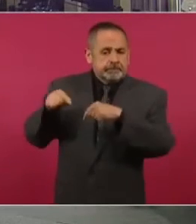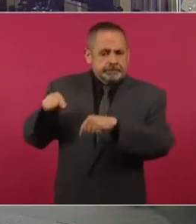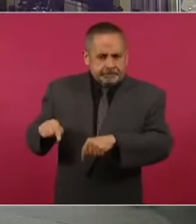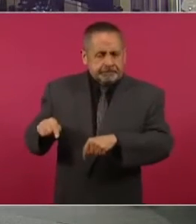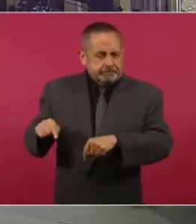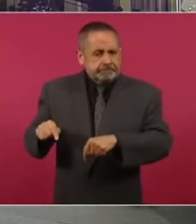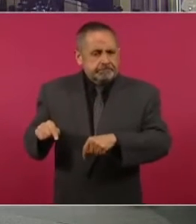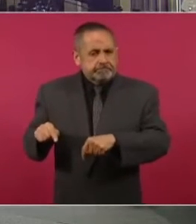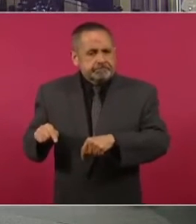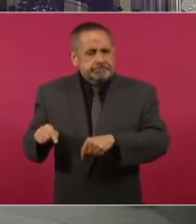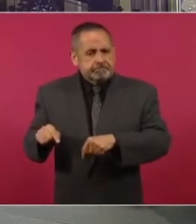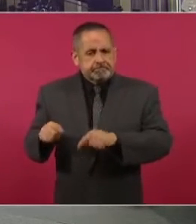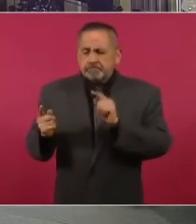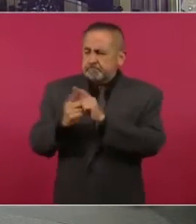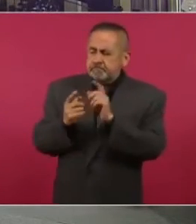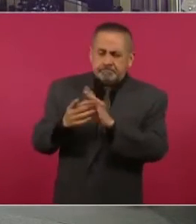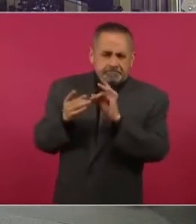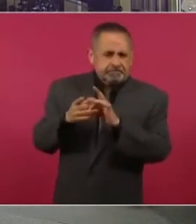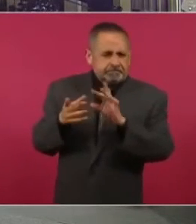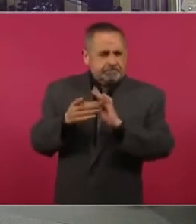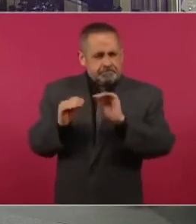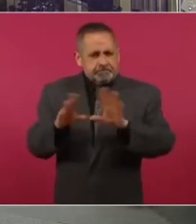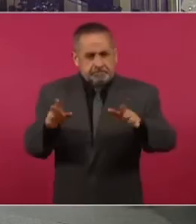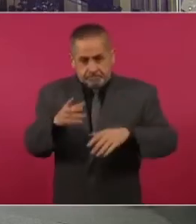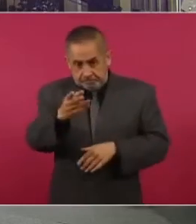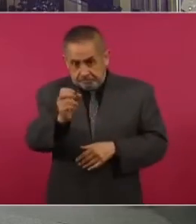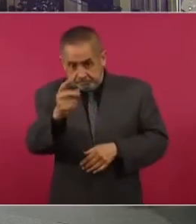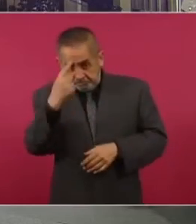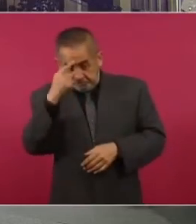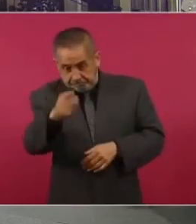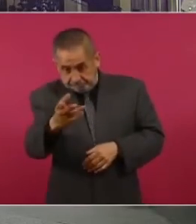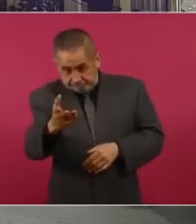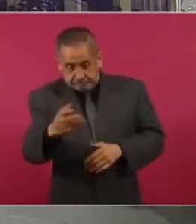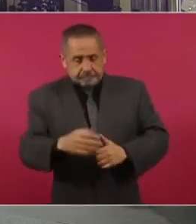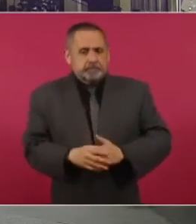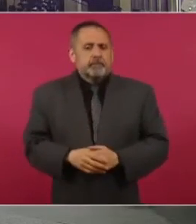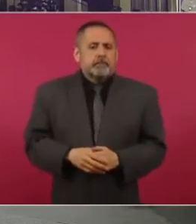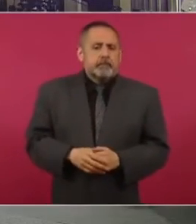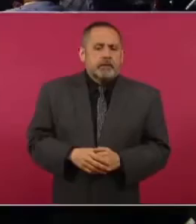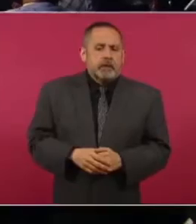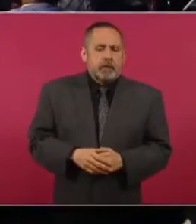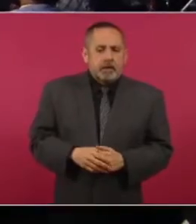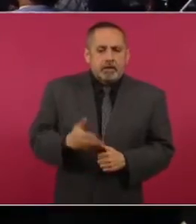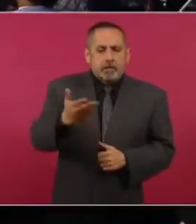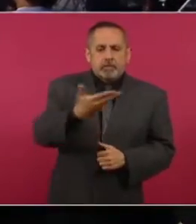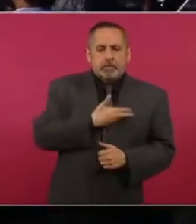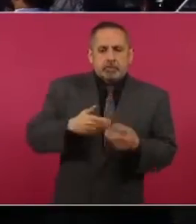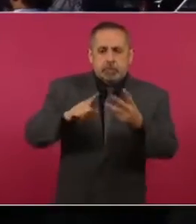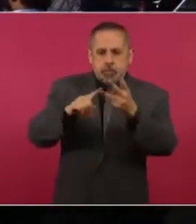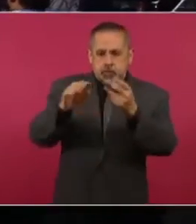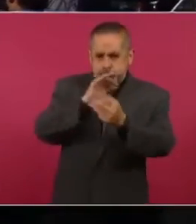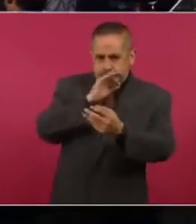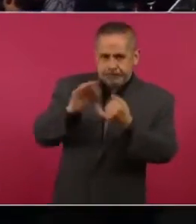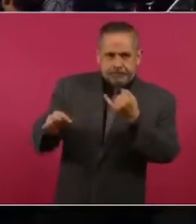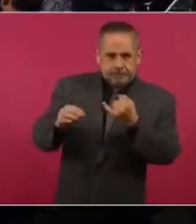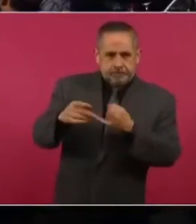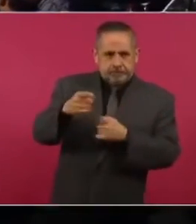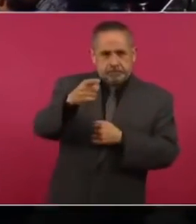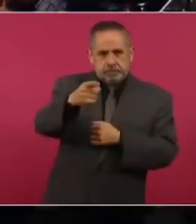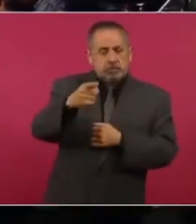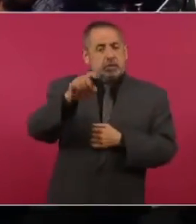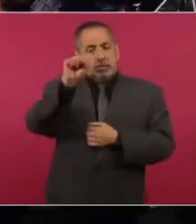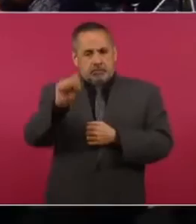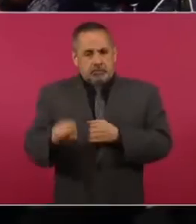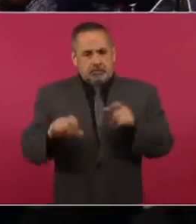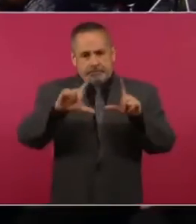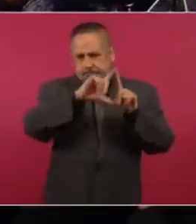cuando regrese que nos explique sobre esto, si te parece. Presidente, mi última pregunta, ojalá el desarrollo que usted habla en el sur-sureste